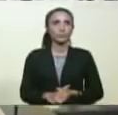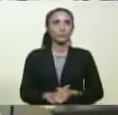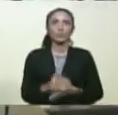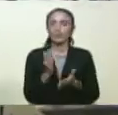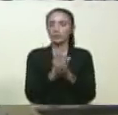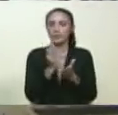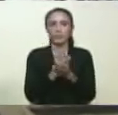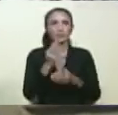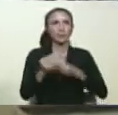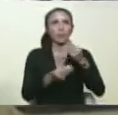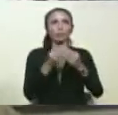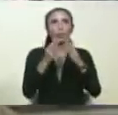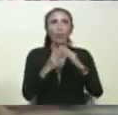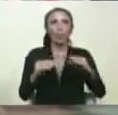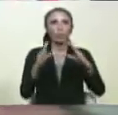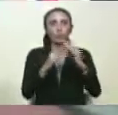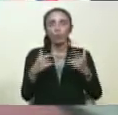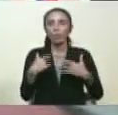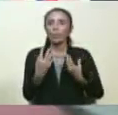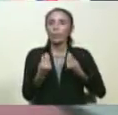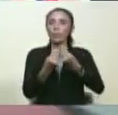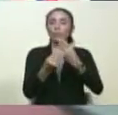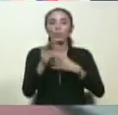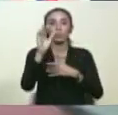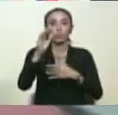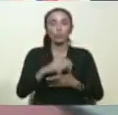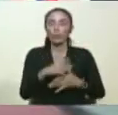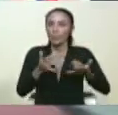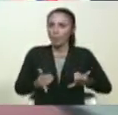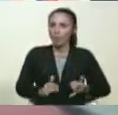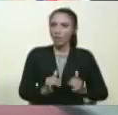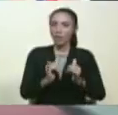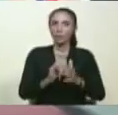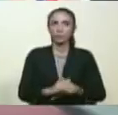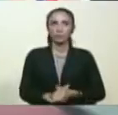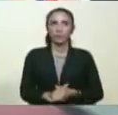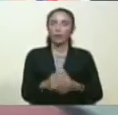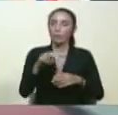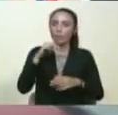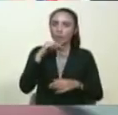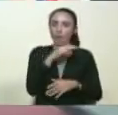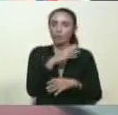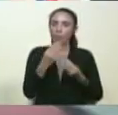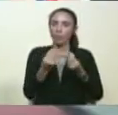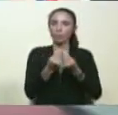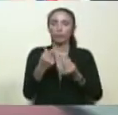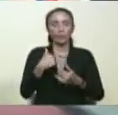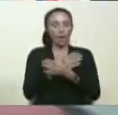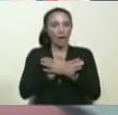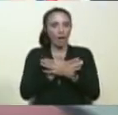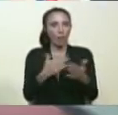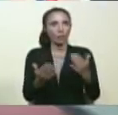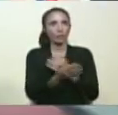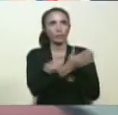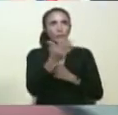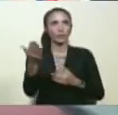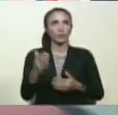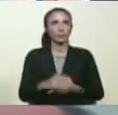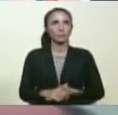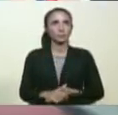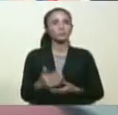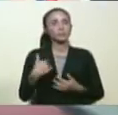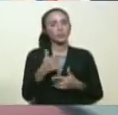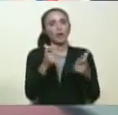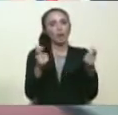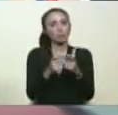todo, siempre todo, por nuestros hijos, por el futuro, por nuestras hijas, por nuestros nietos y nuestras nietas. Estoy a la orden de ustedes para esta breve